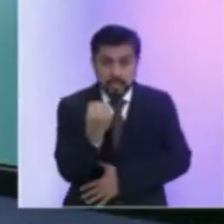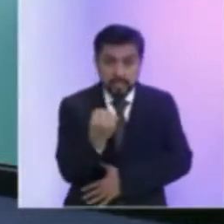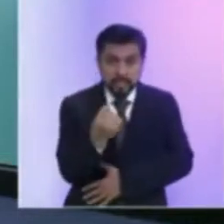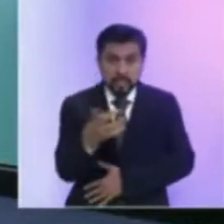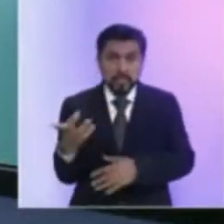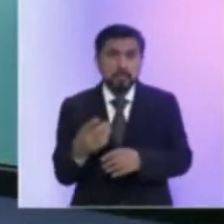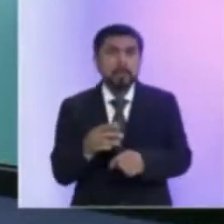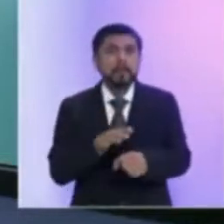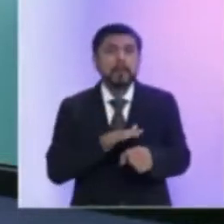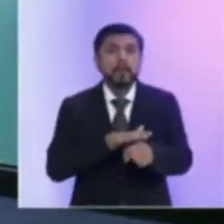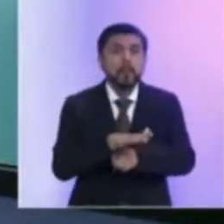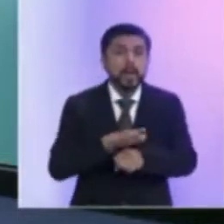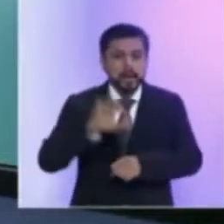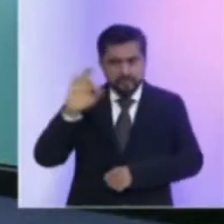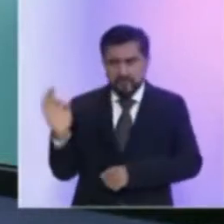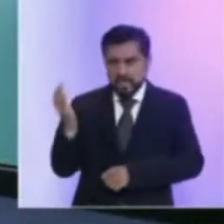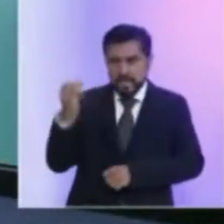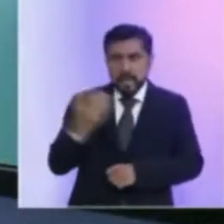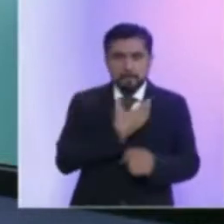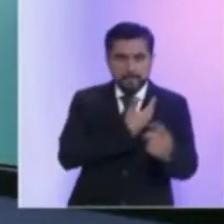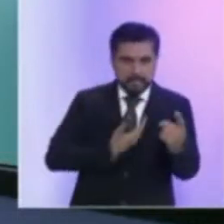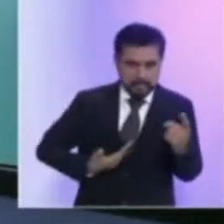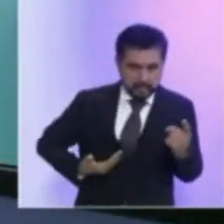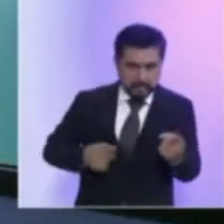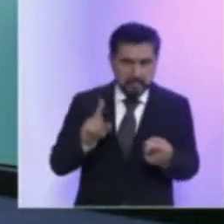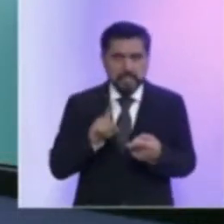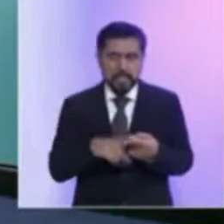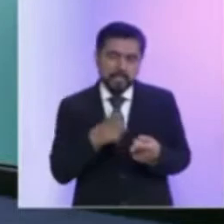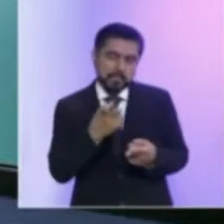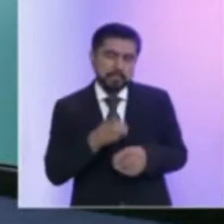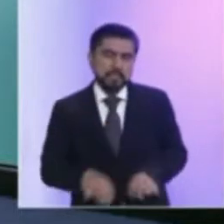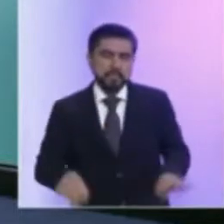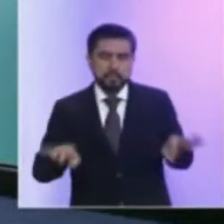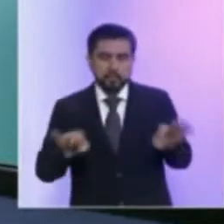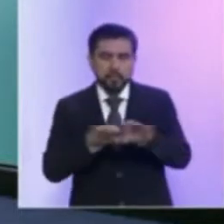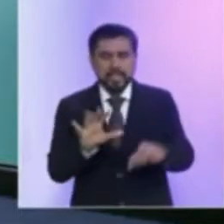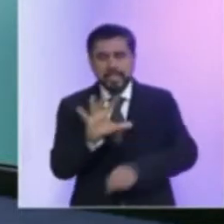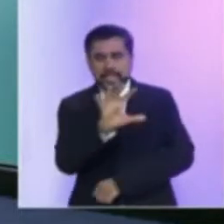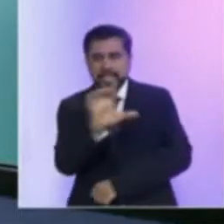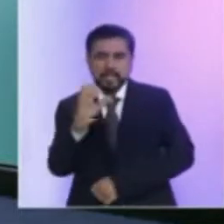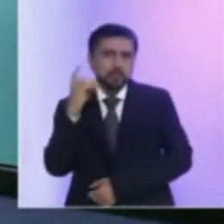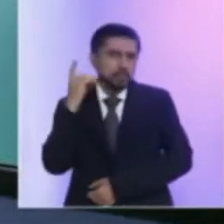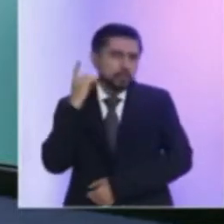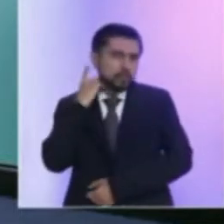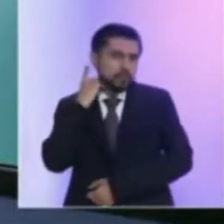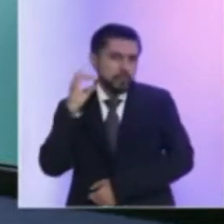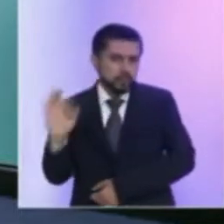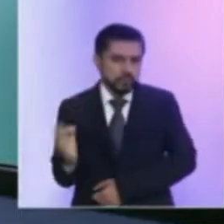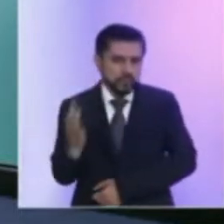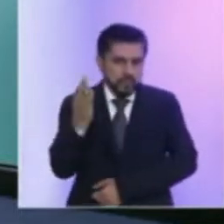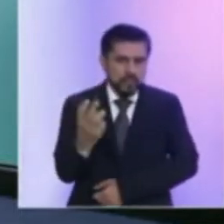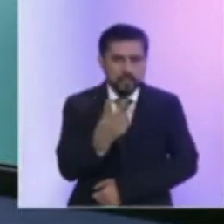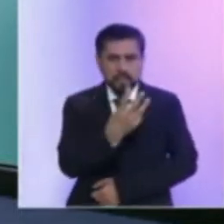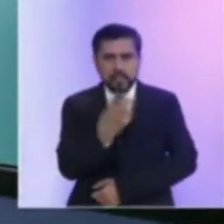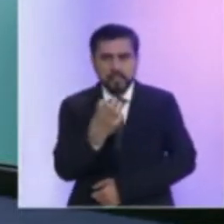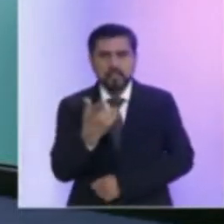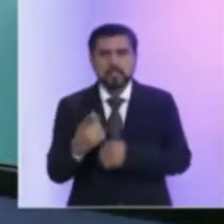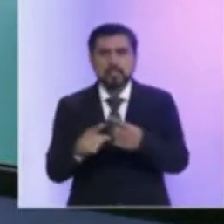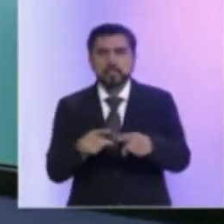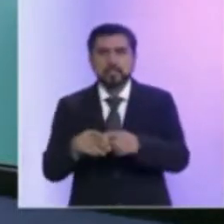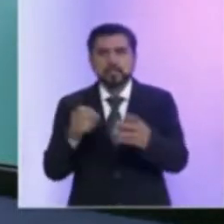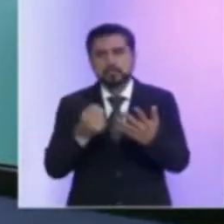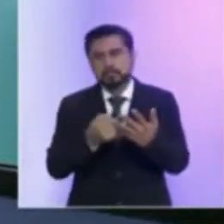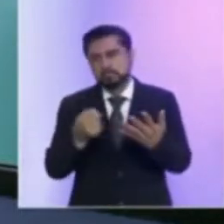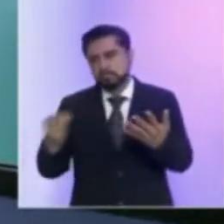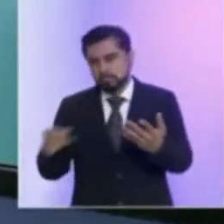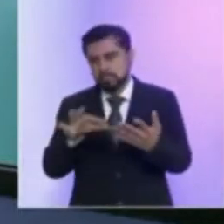fueron de nivel federal, la presidencia de la República, por supuesto, las 500 diputaciones federales, 300 de mayoría relativa y